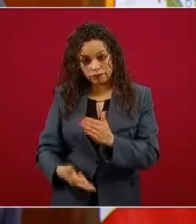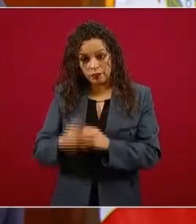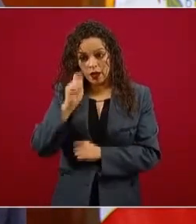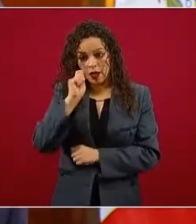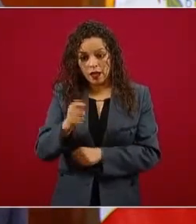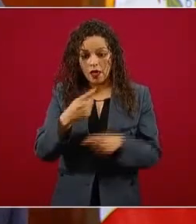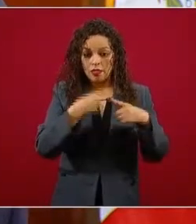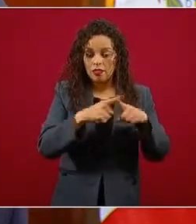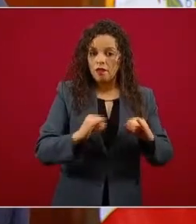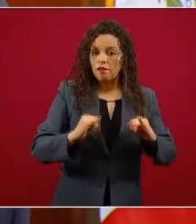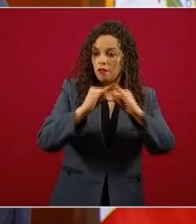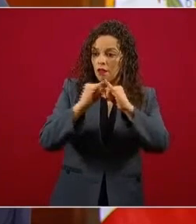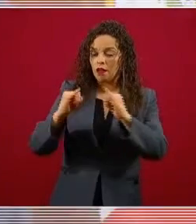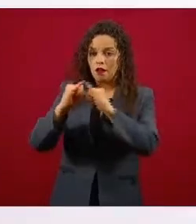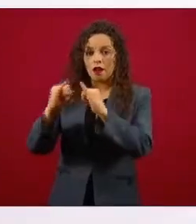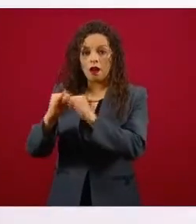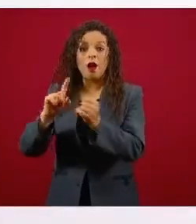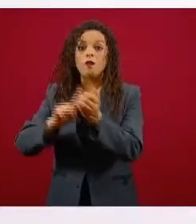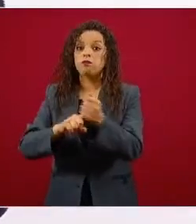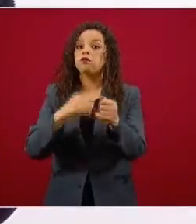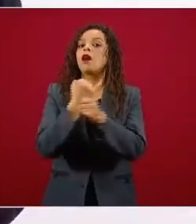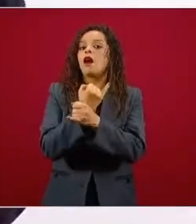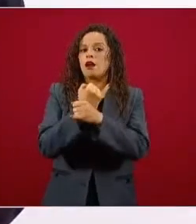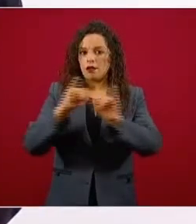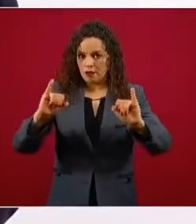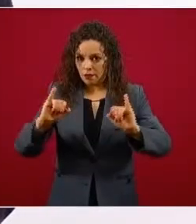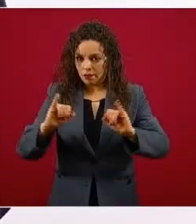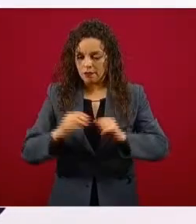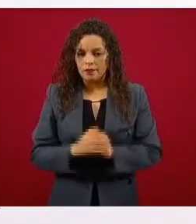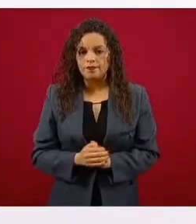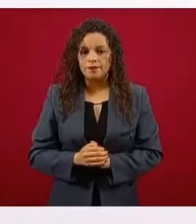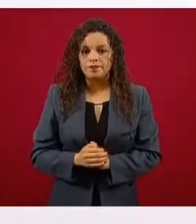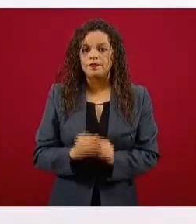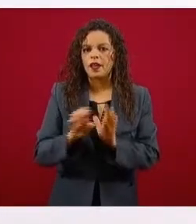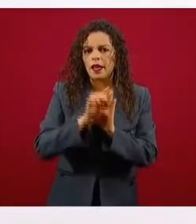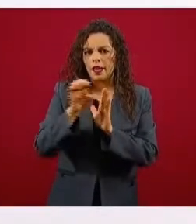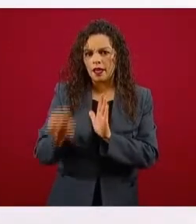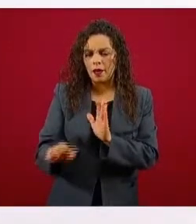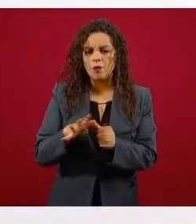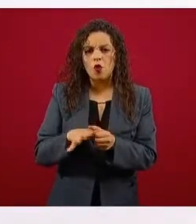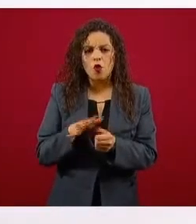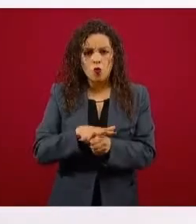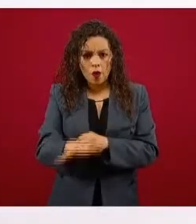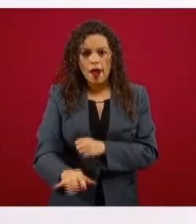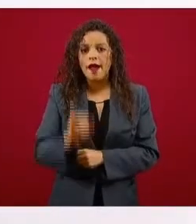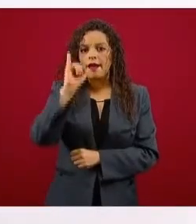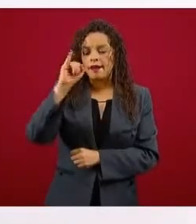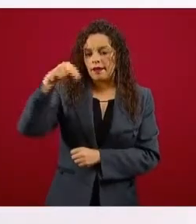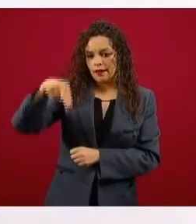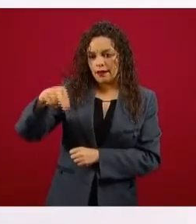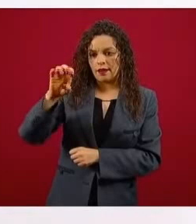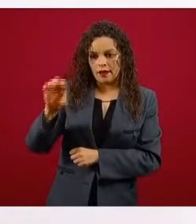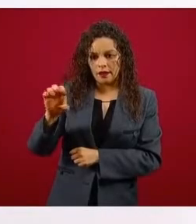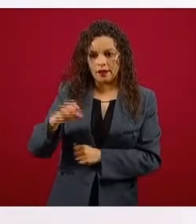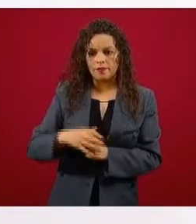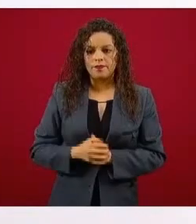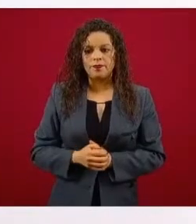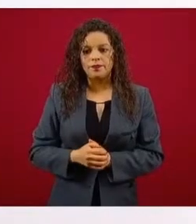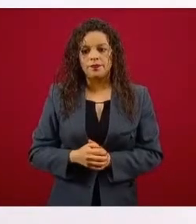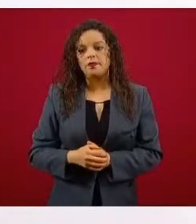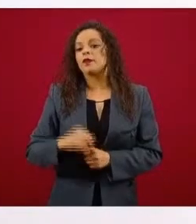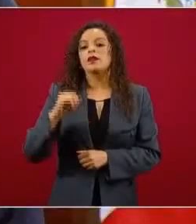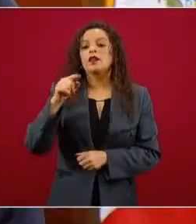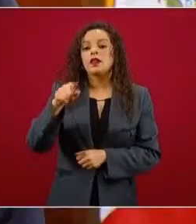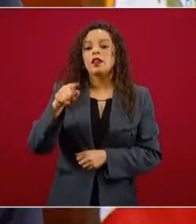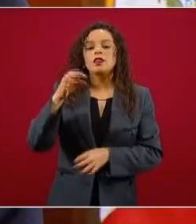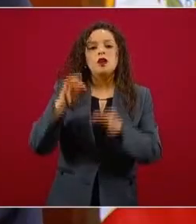electorales autónomos, como el Instituto Nacional Electoral y el Tribunal Electoral del Poder Judicial de la